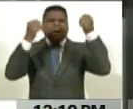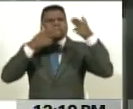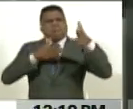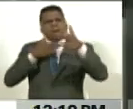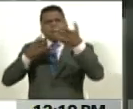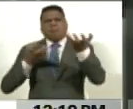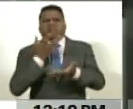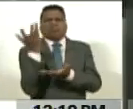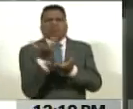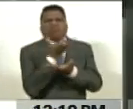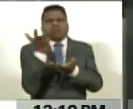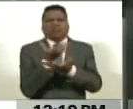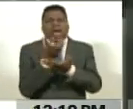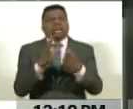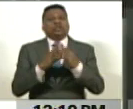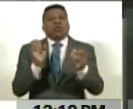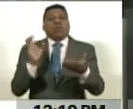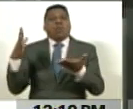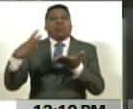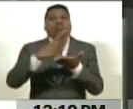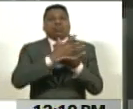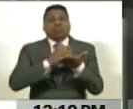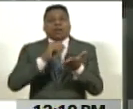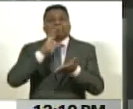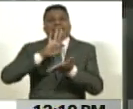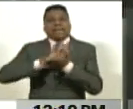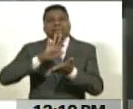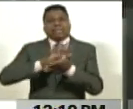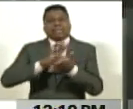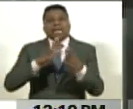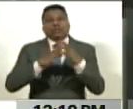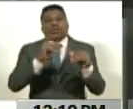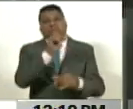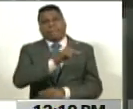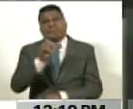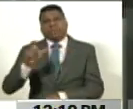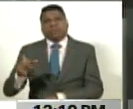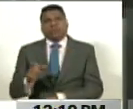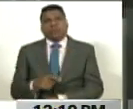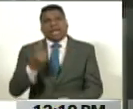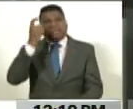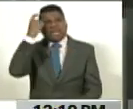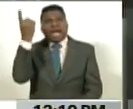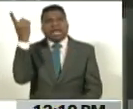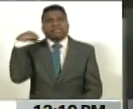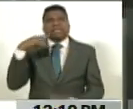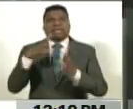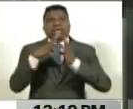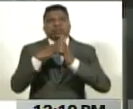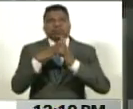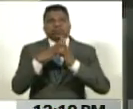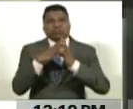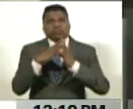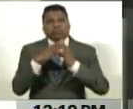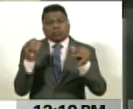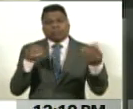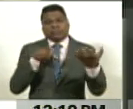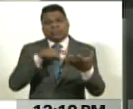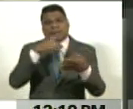robarle esa tranquilidad a nuestra gente. Nosotros en el día de ayer, en particular también, esta violencia